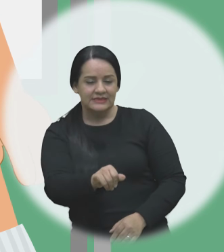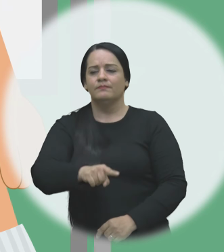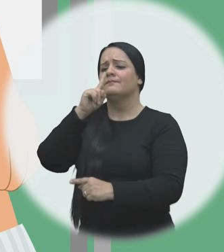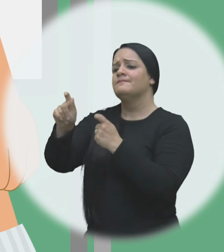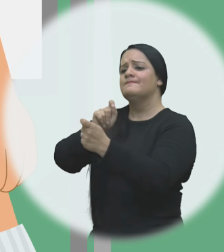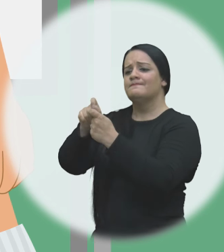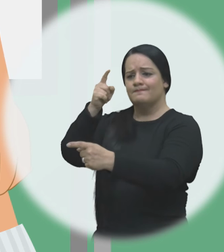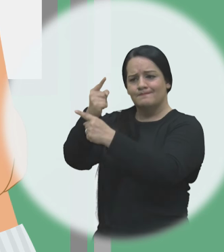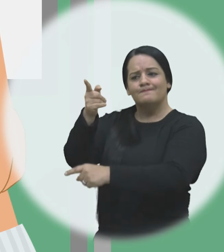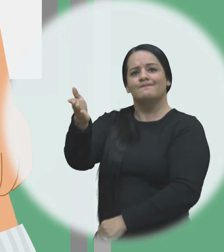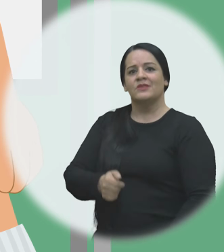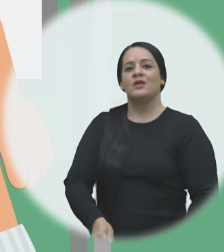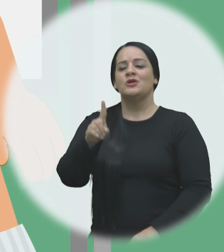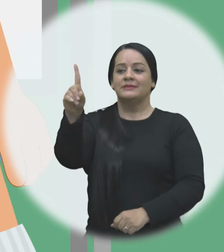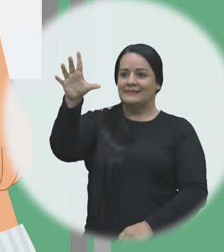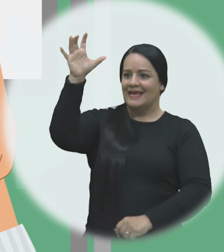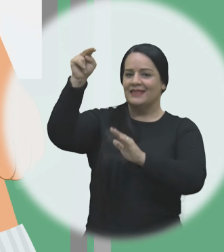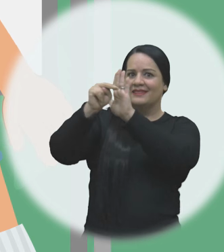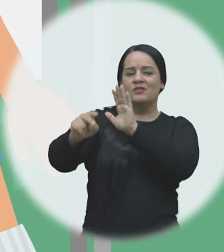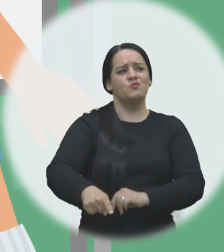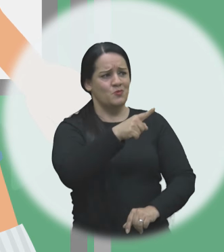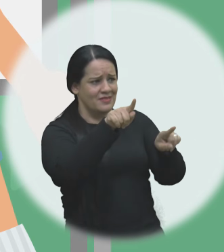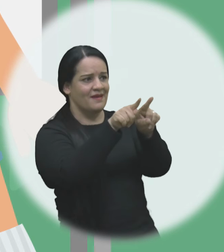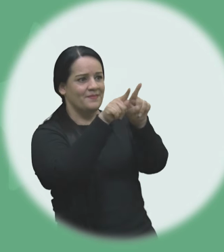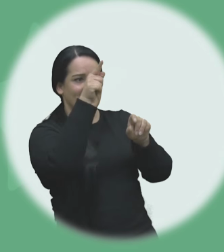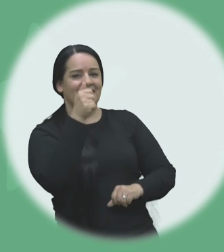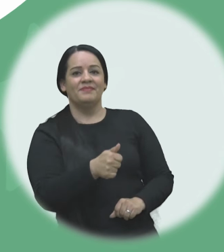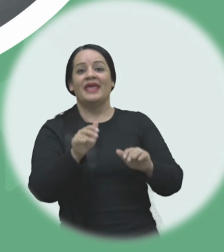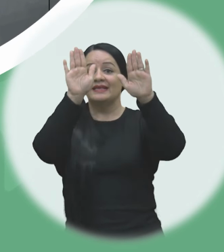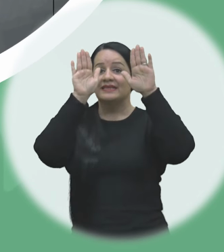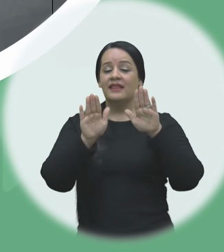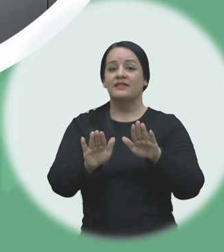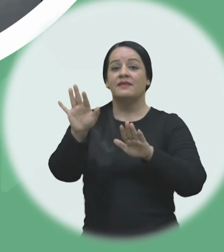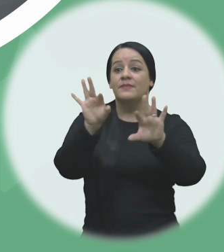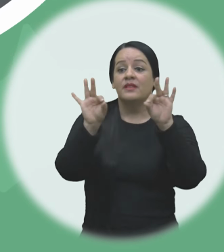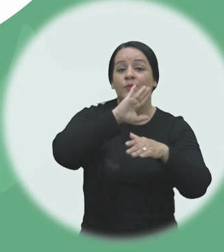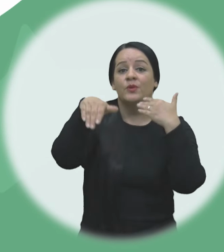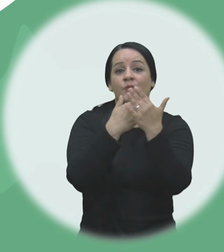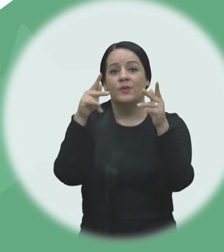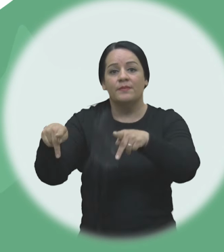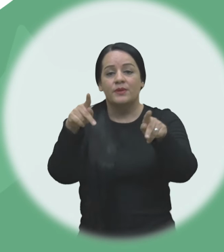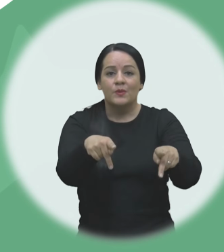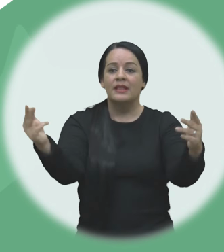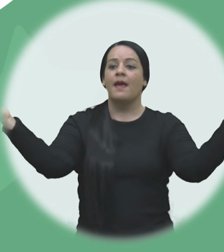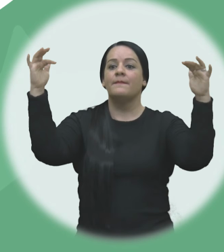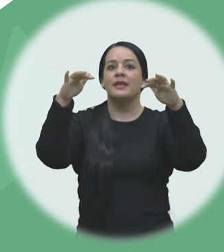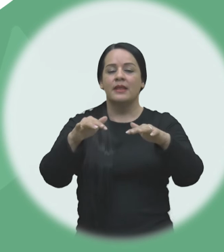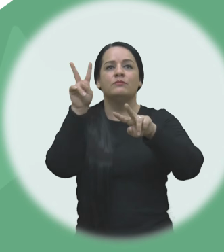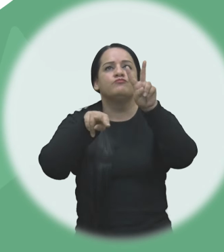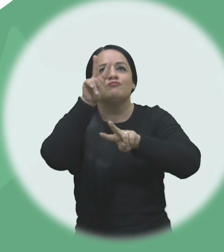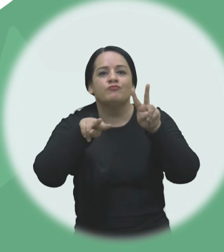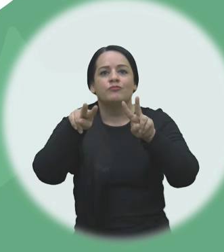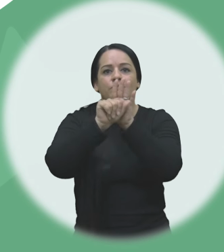así? ¡Exacto, Museíto! ¡Te sacaste un 100! ¡Vos también! ¡Excelente! Invitamos a todas las personas a venir